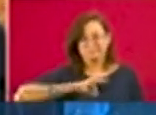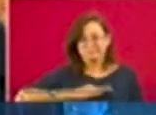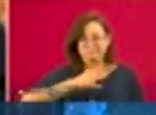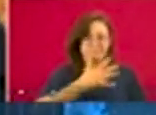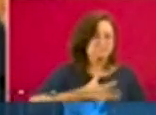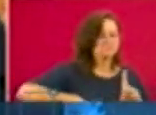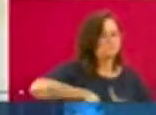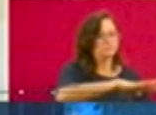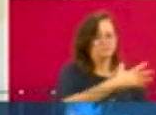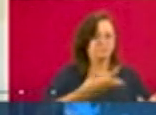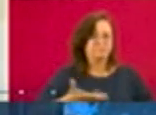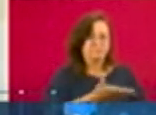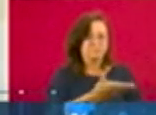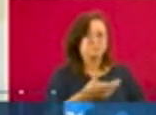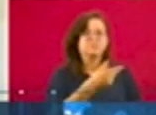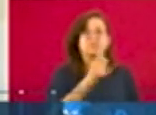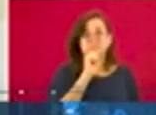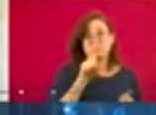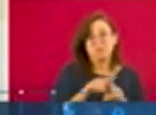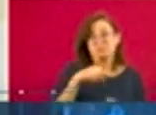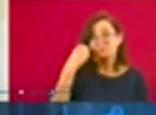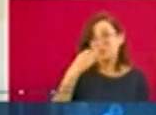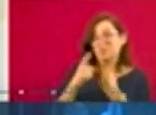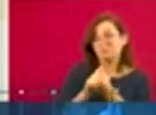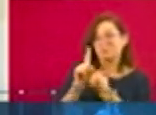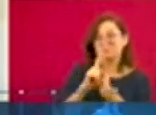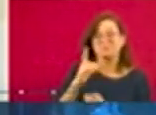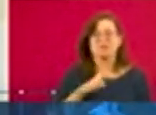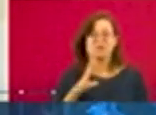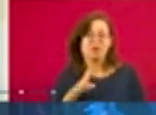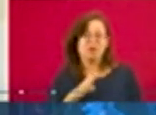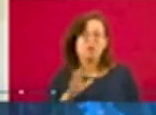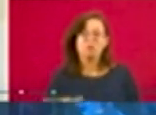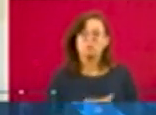bien informado de la evolución de